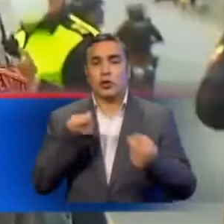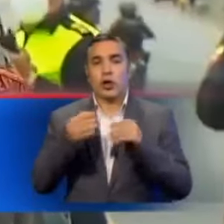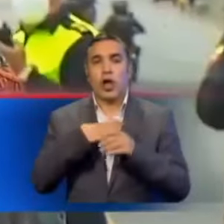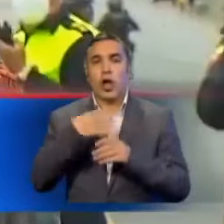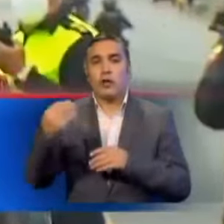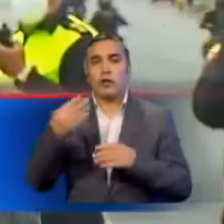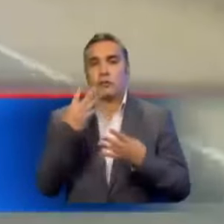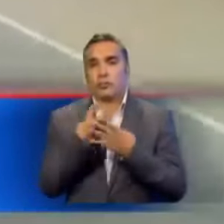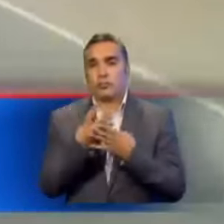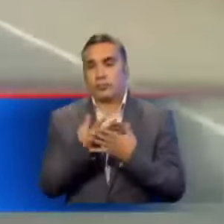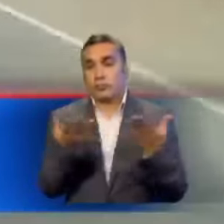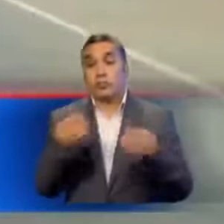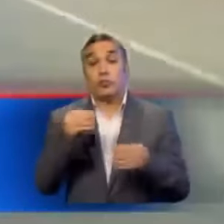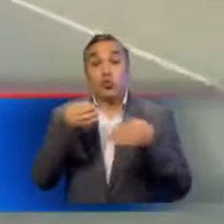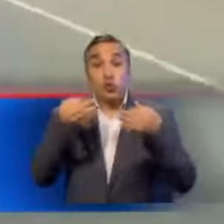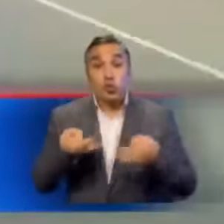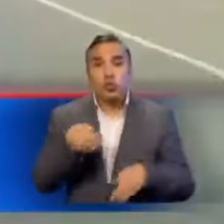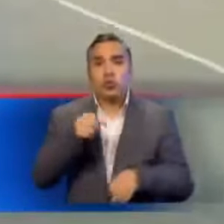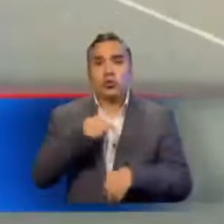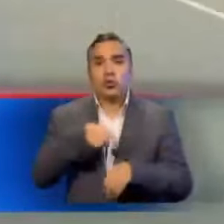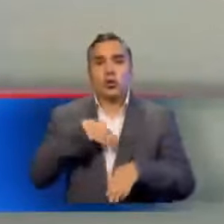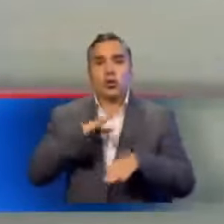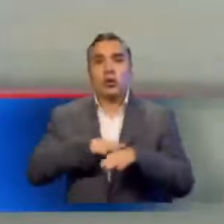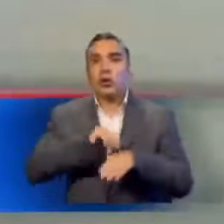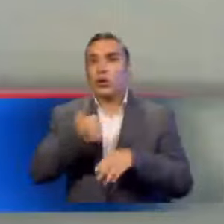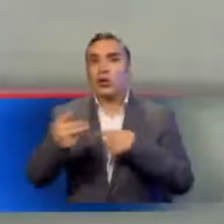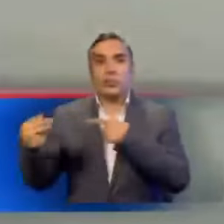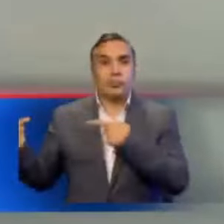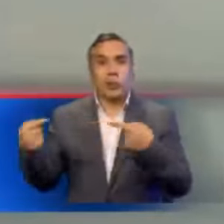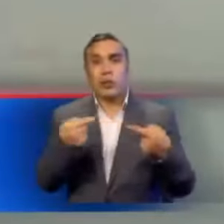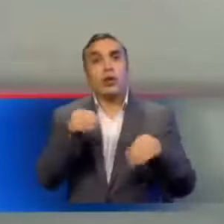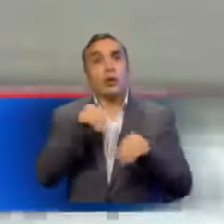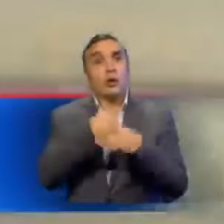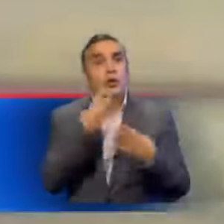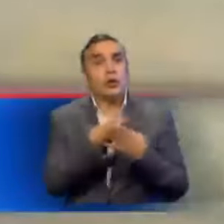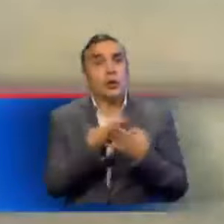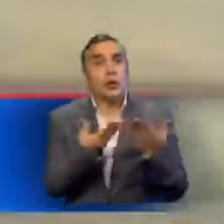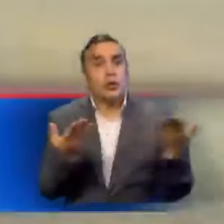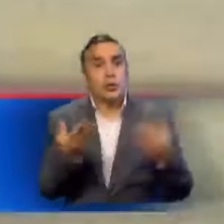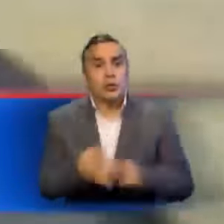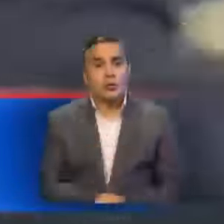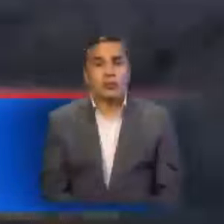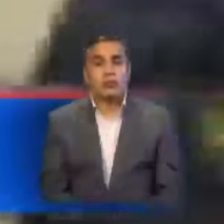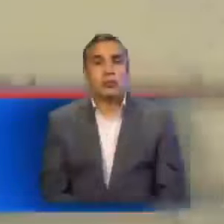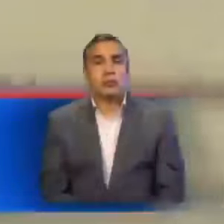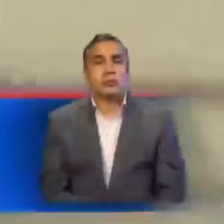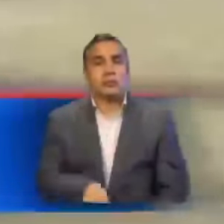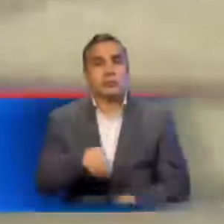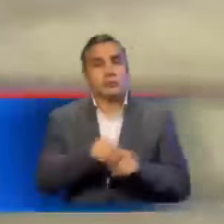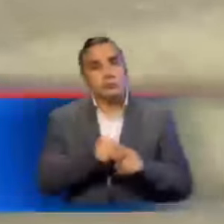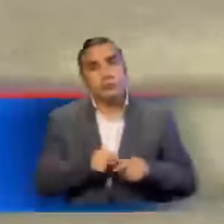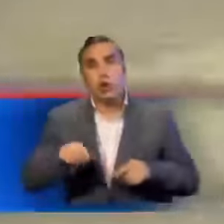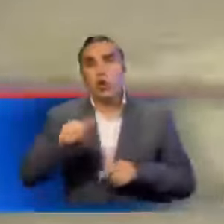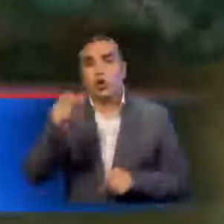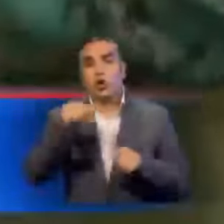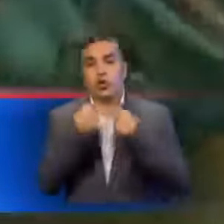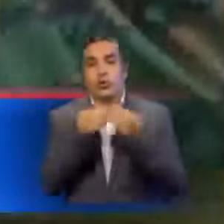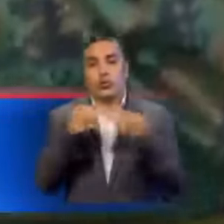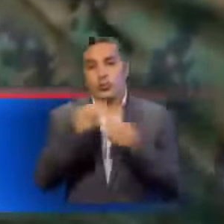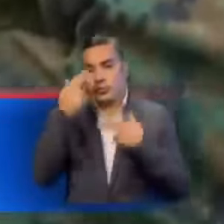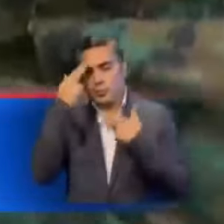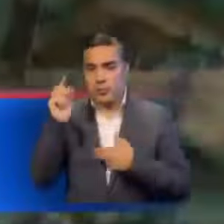exteriores de la penitenciaría. En ese momento se alertaba de otro amotinamiento en la penitenciaría del litoral, donde se tuvo que movilizar a otro contingente